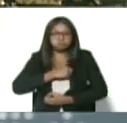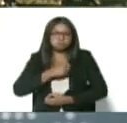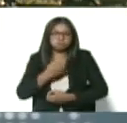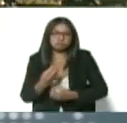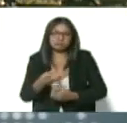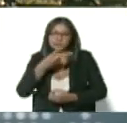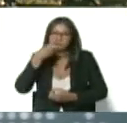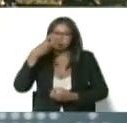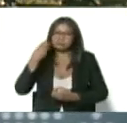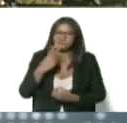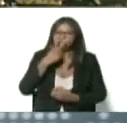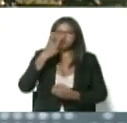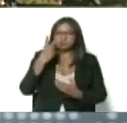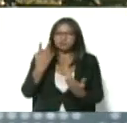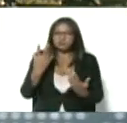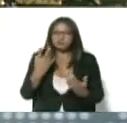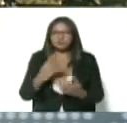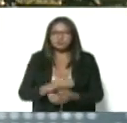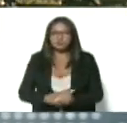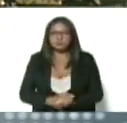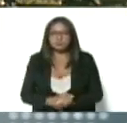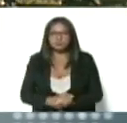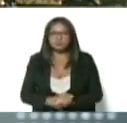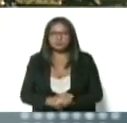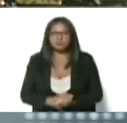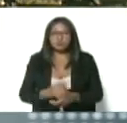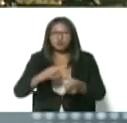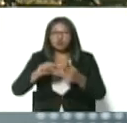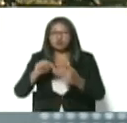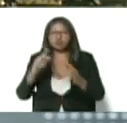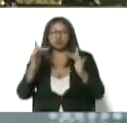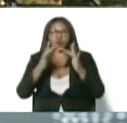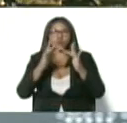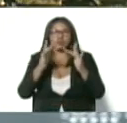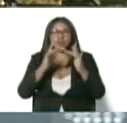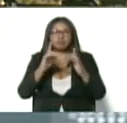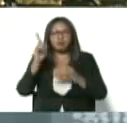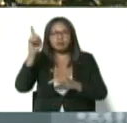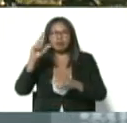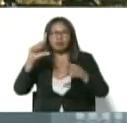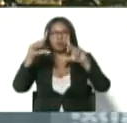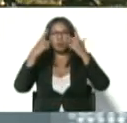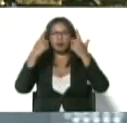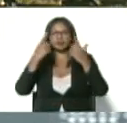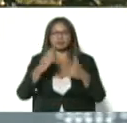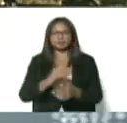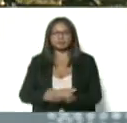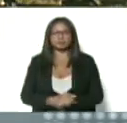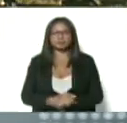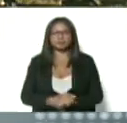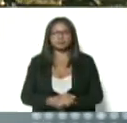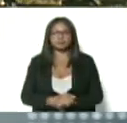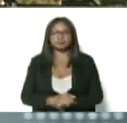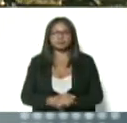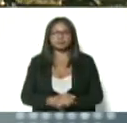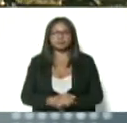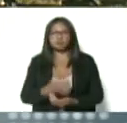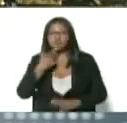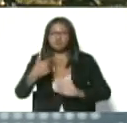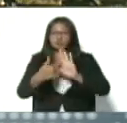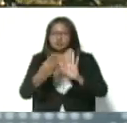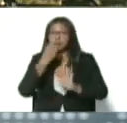en la adicción a las drogas así que vamos a darle el pase general garcía carneiro conversa hito muestra no